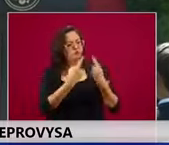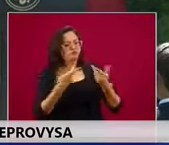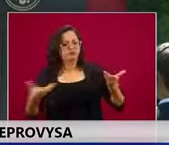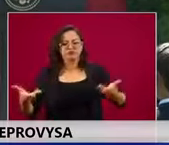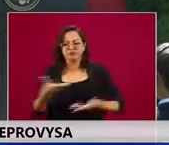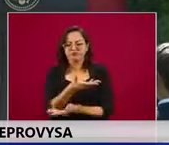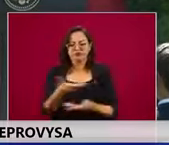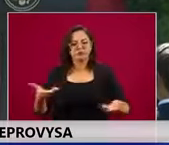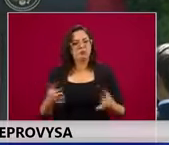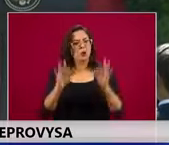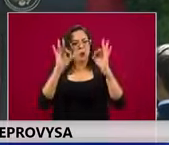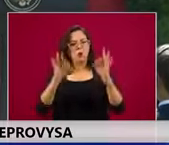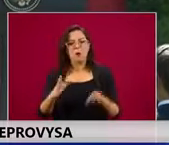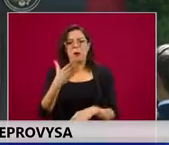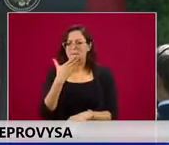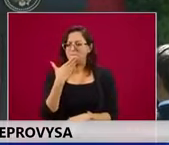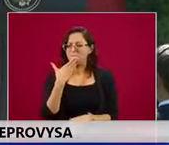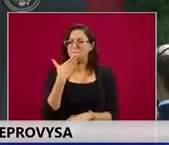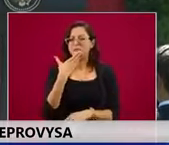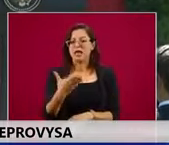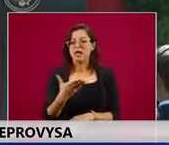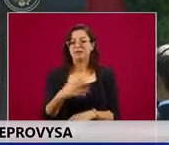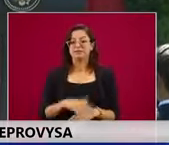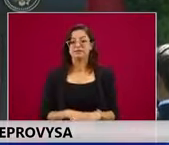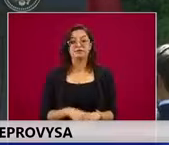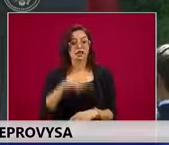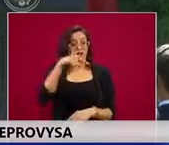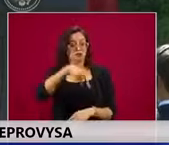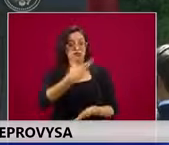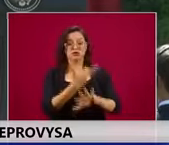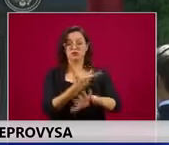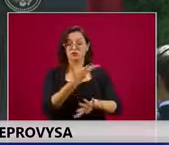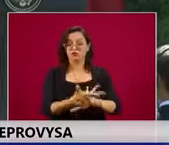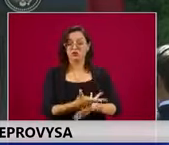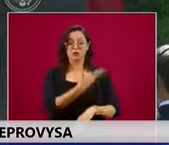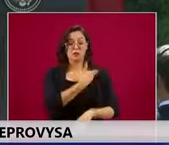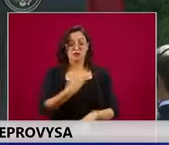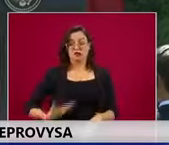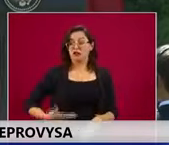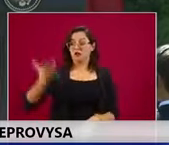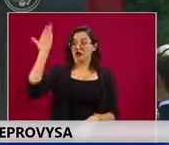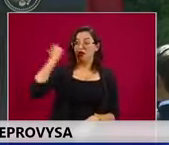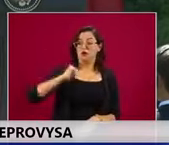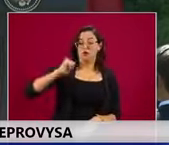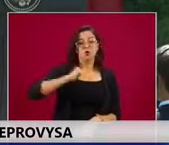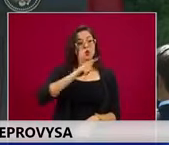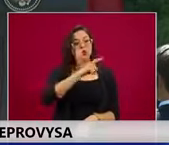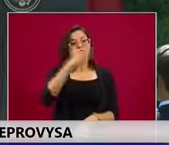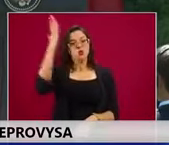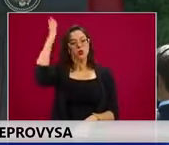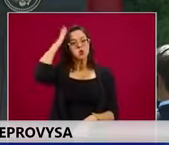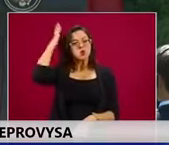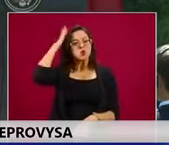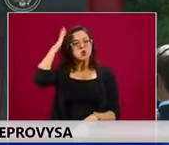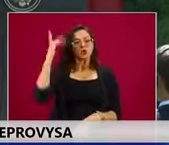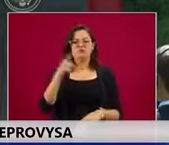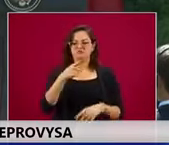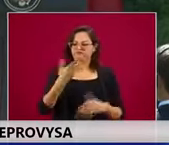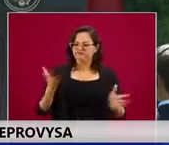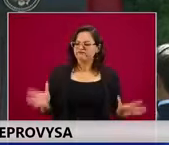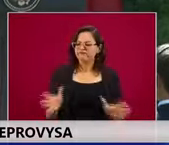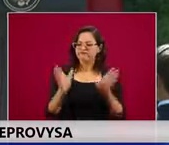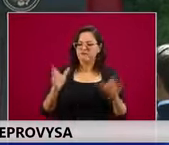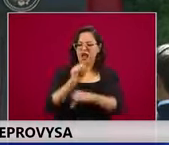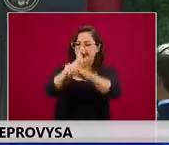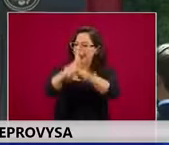etcétera, etcétera. Los discursos, fíjate que pues yo ya tengo mis añitos, incluso por nuestra misma labor tenemos